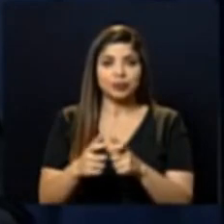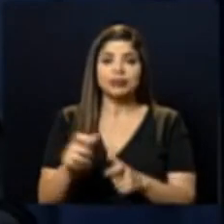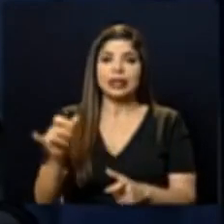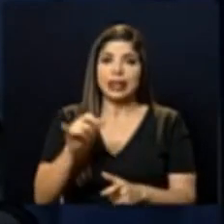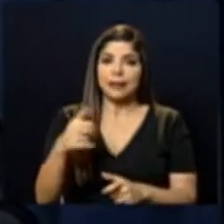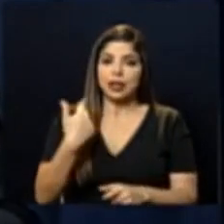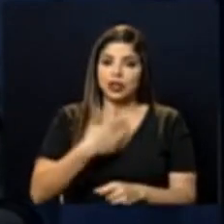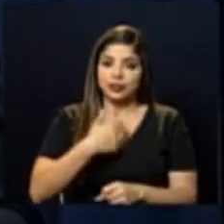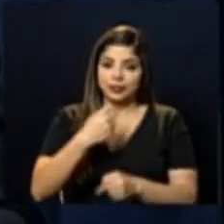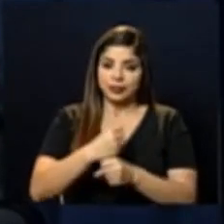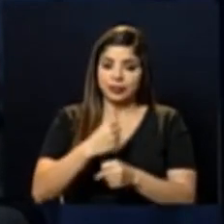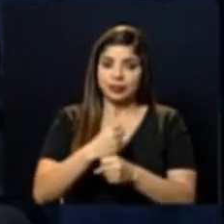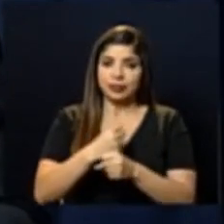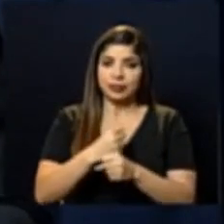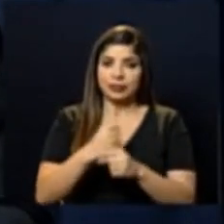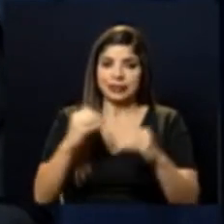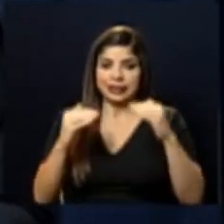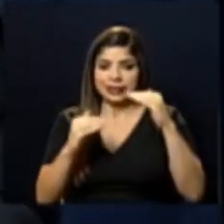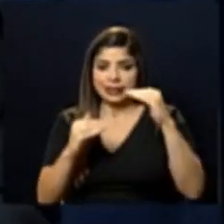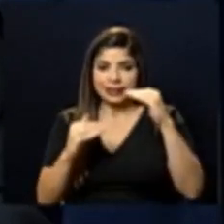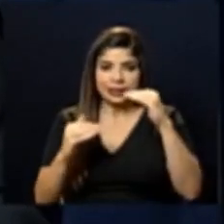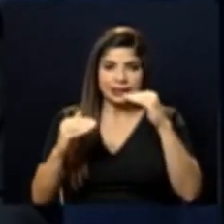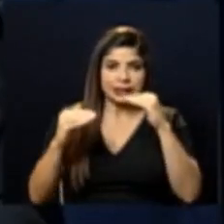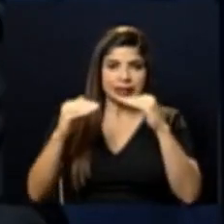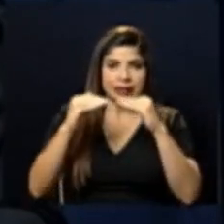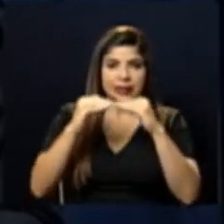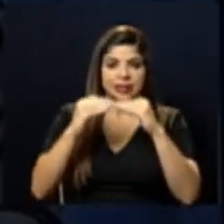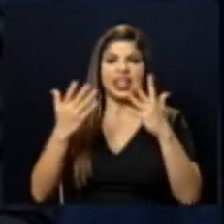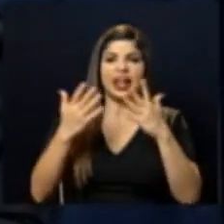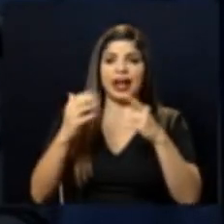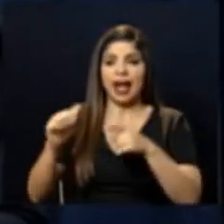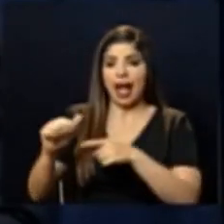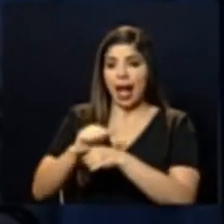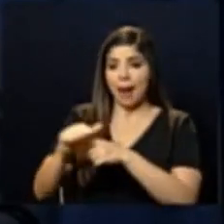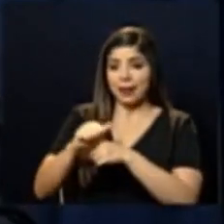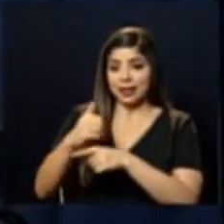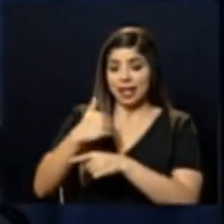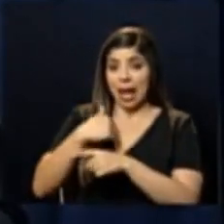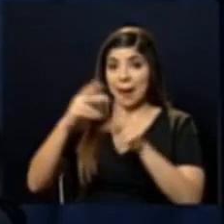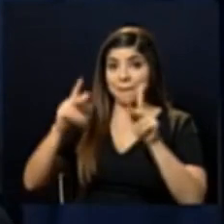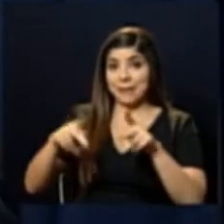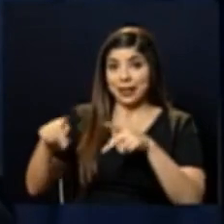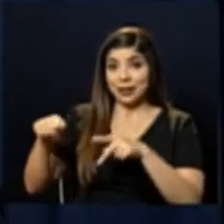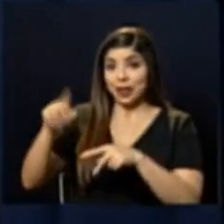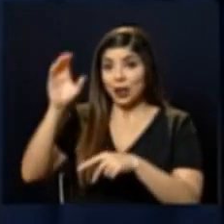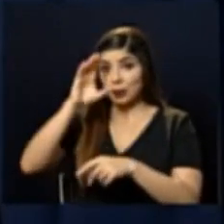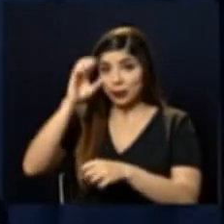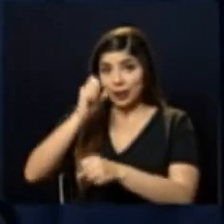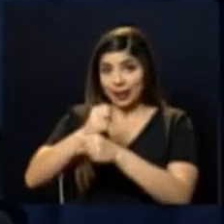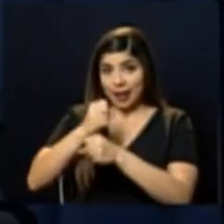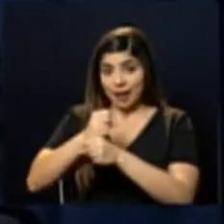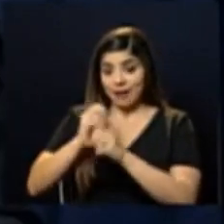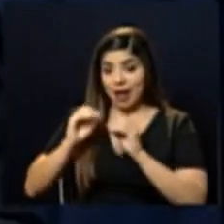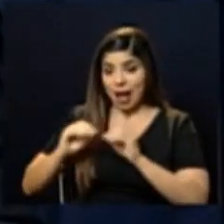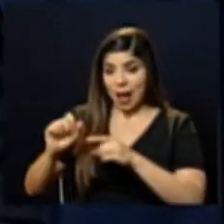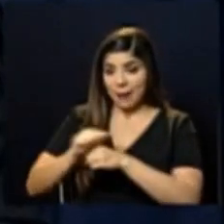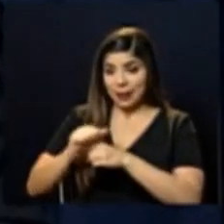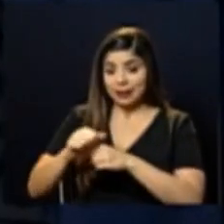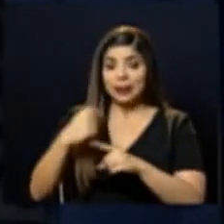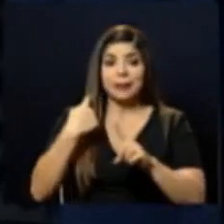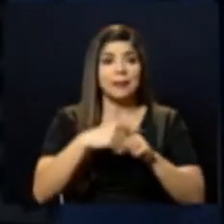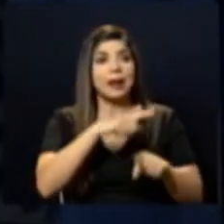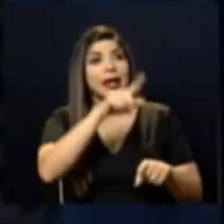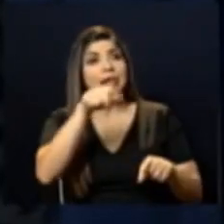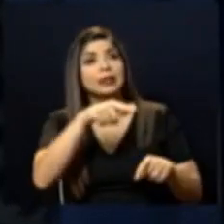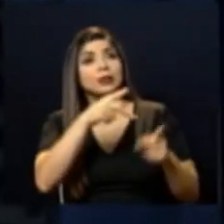también trabajamos en cerrar la brecha entre la capacitación que tienen las personas que buscan empleo y los